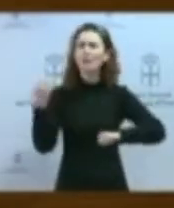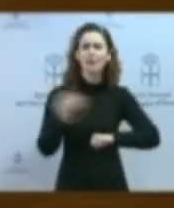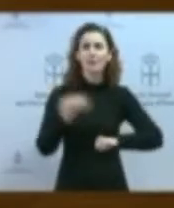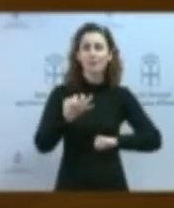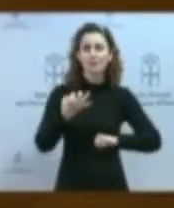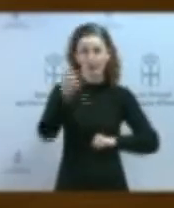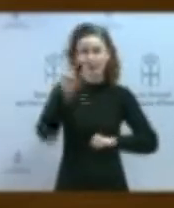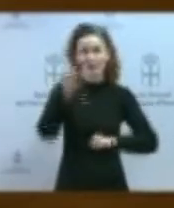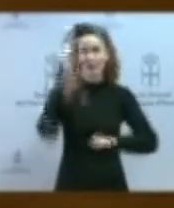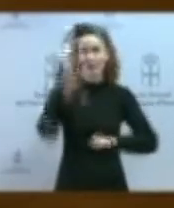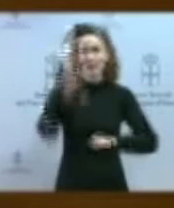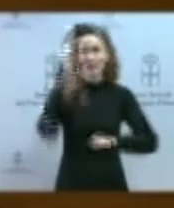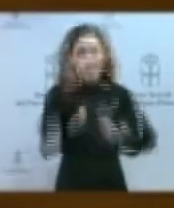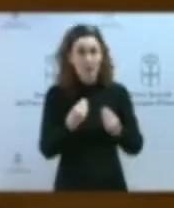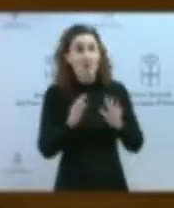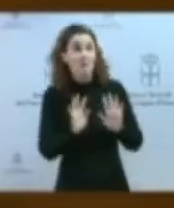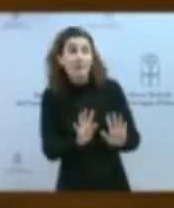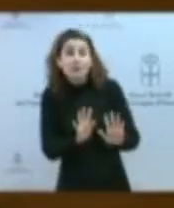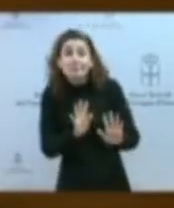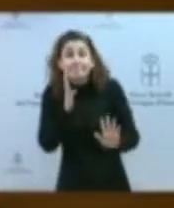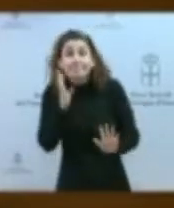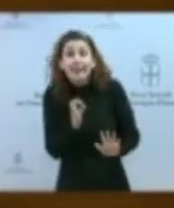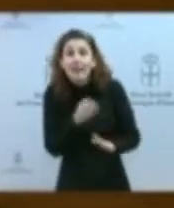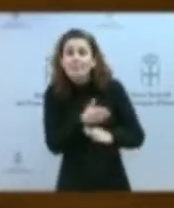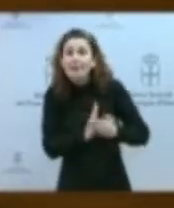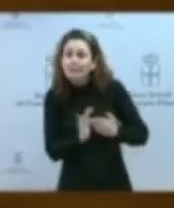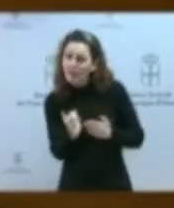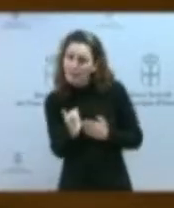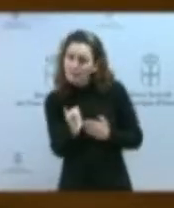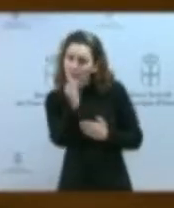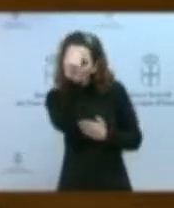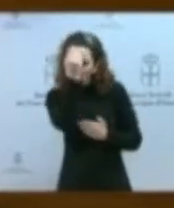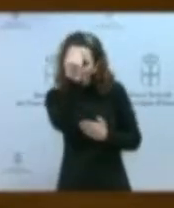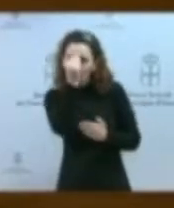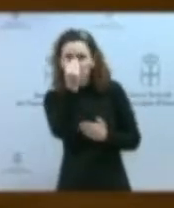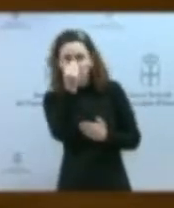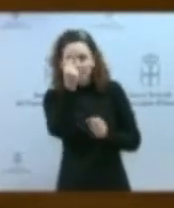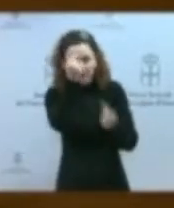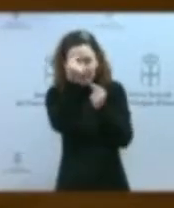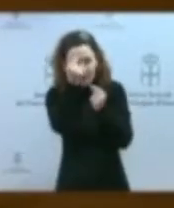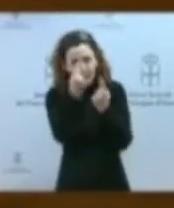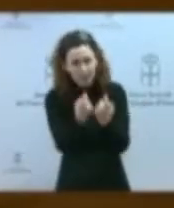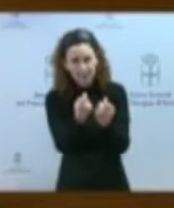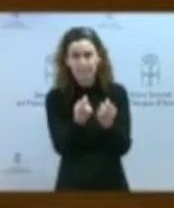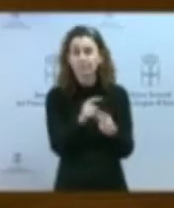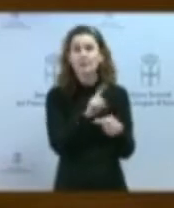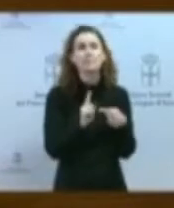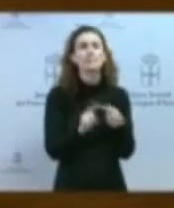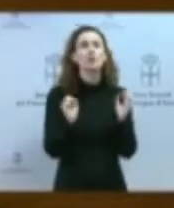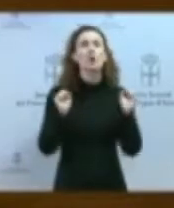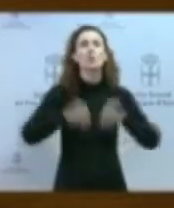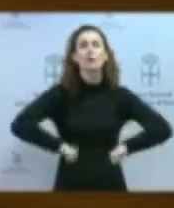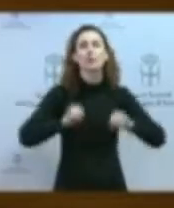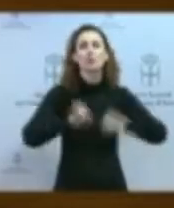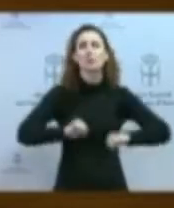verdad, aunque creemos que siempre que el diablo está en los detalles, ¿no? En primer lugar, el acuerdo no es un concepto neutro. Está muy bien